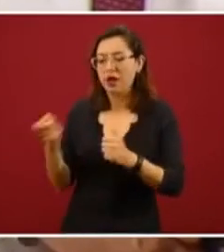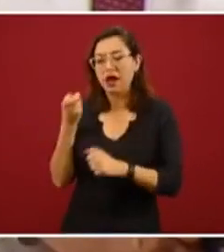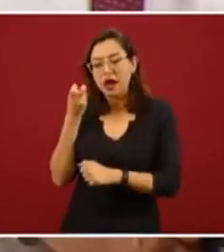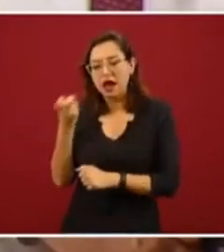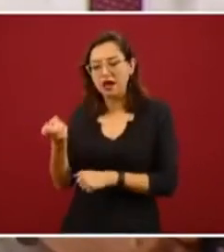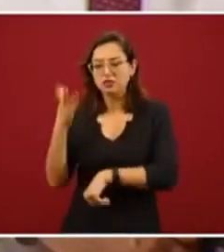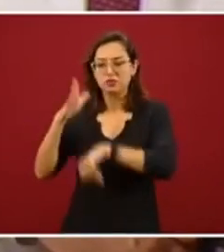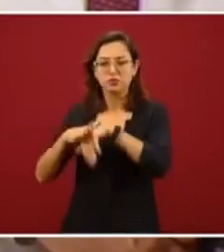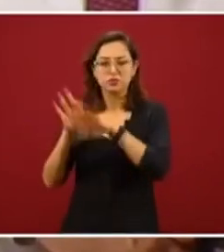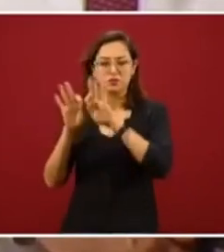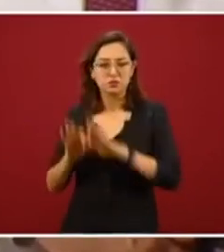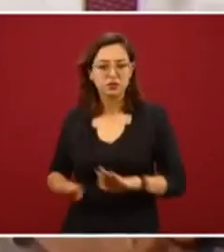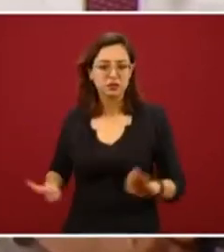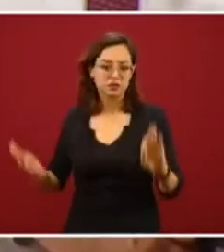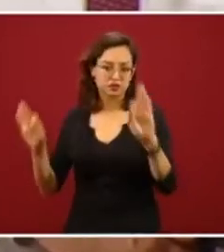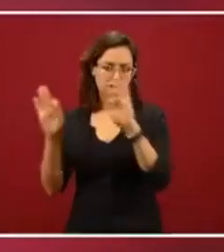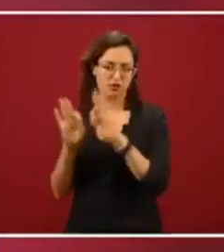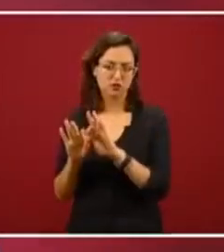en